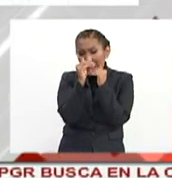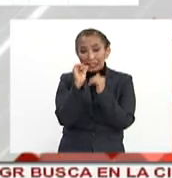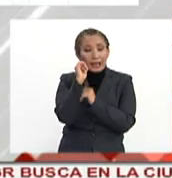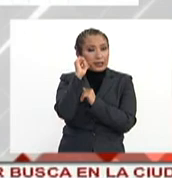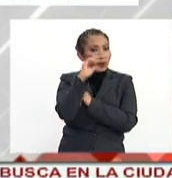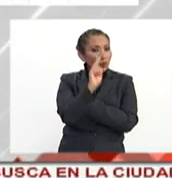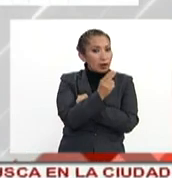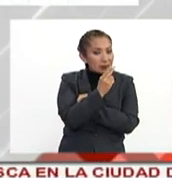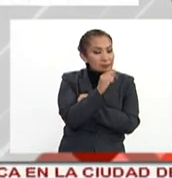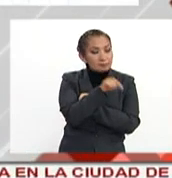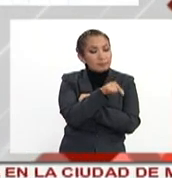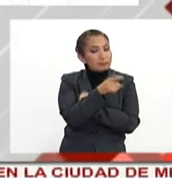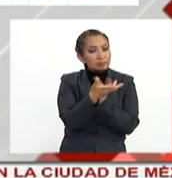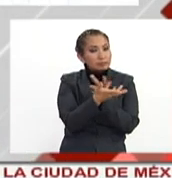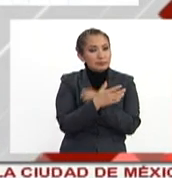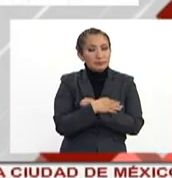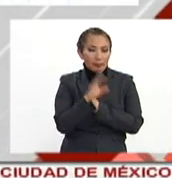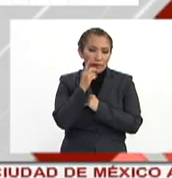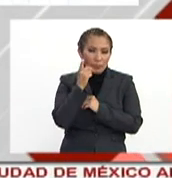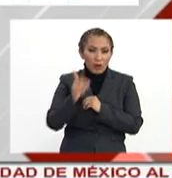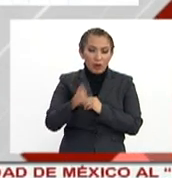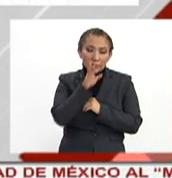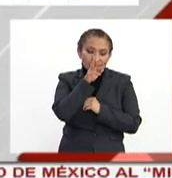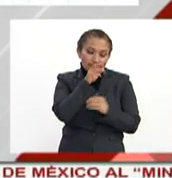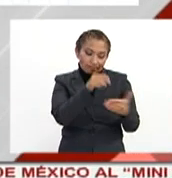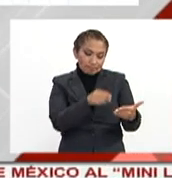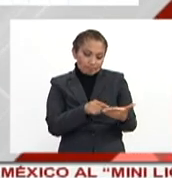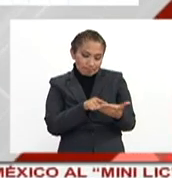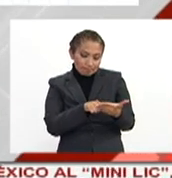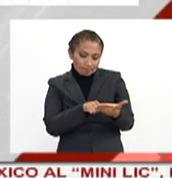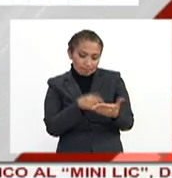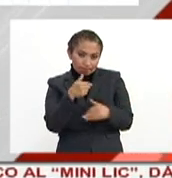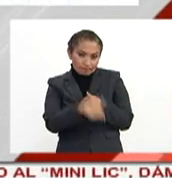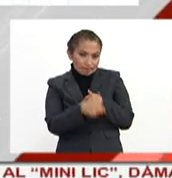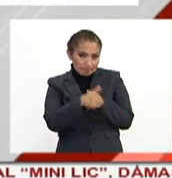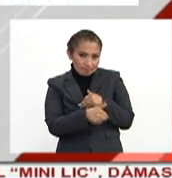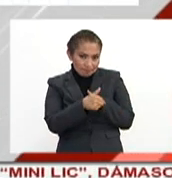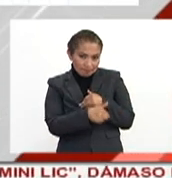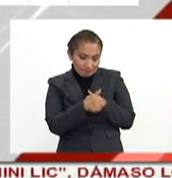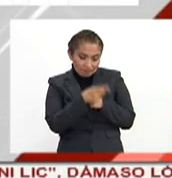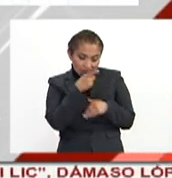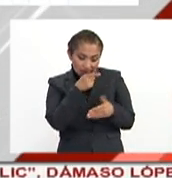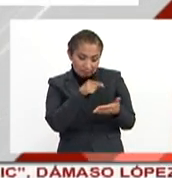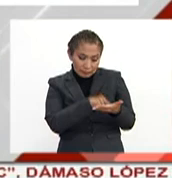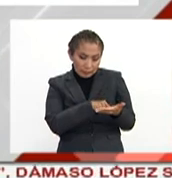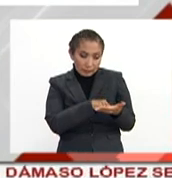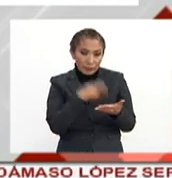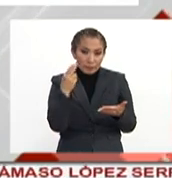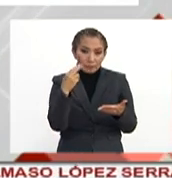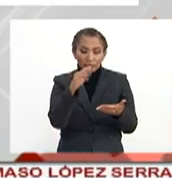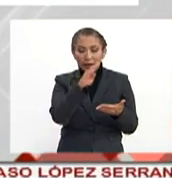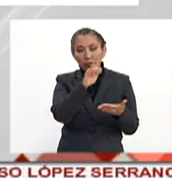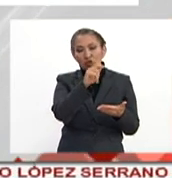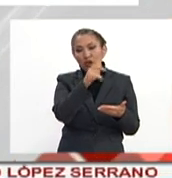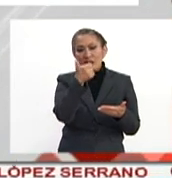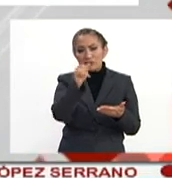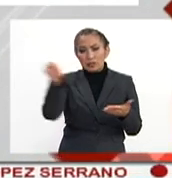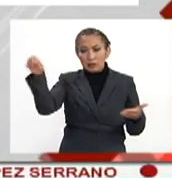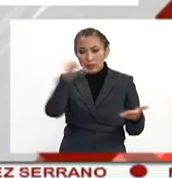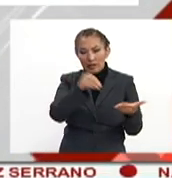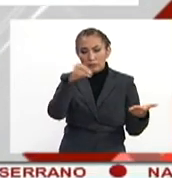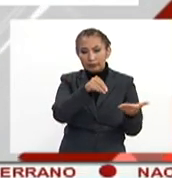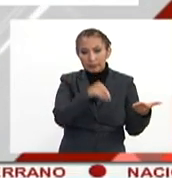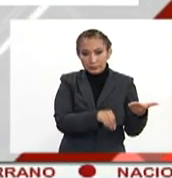ayer. Como lo reporta en números, lo que llamamos brutos